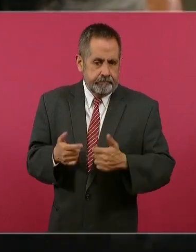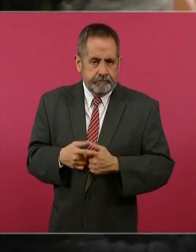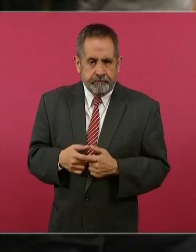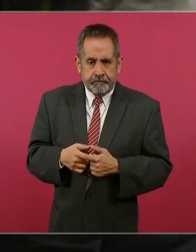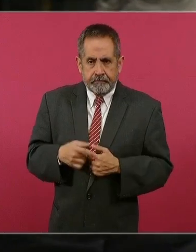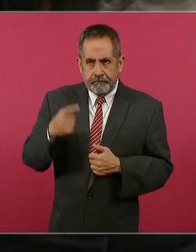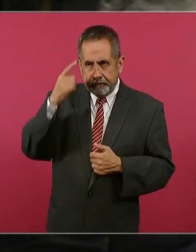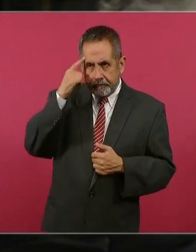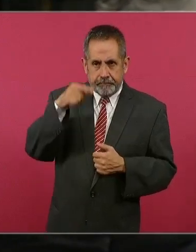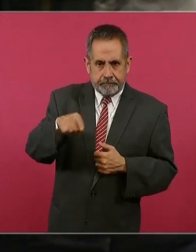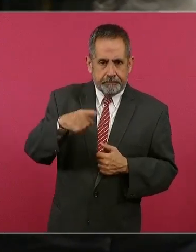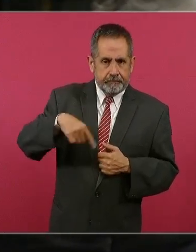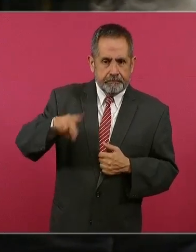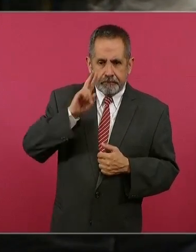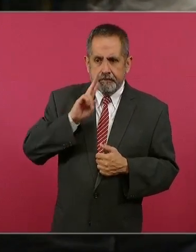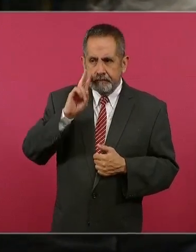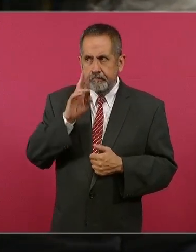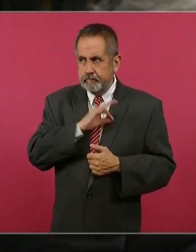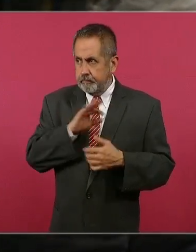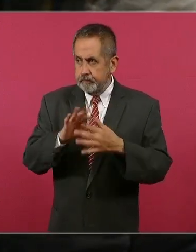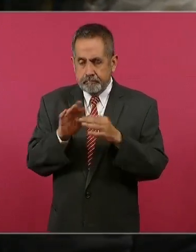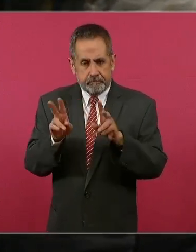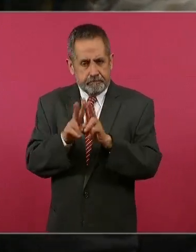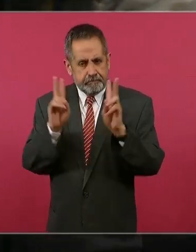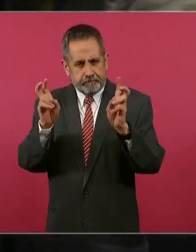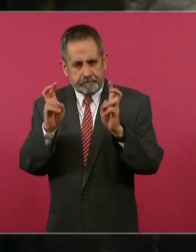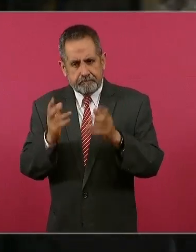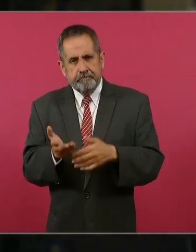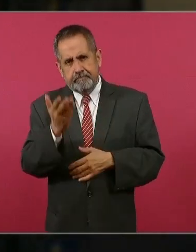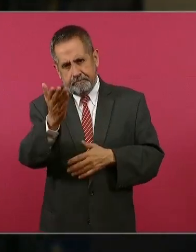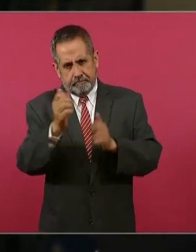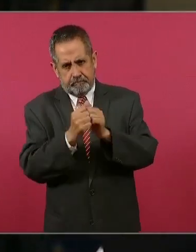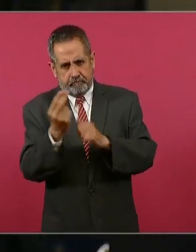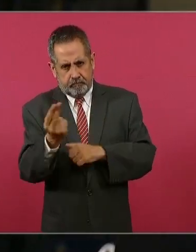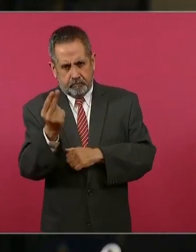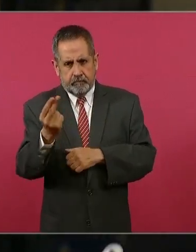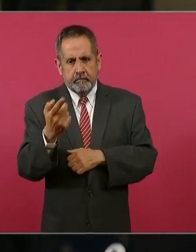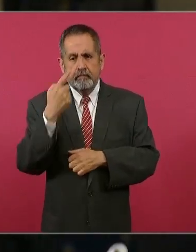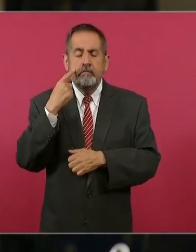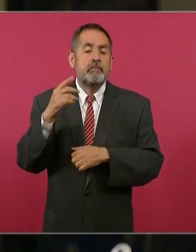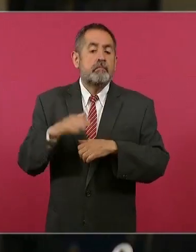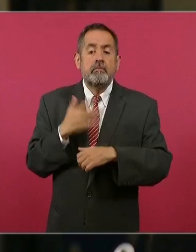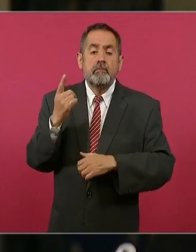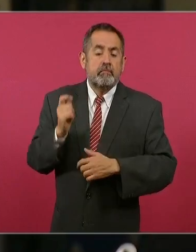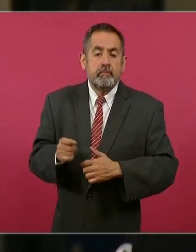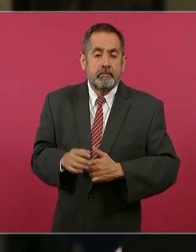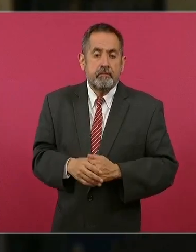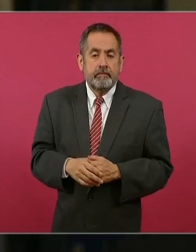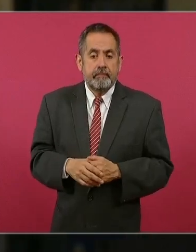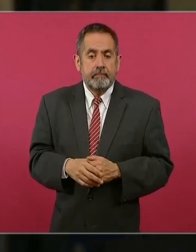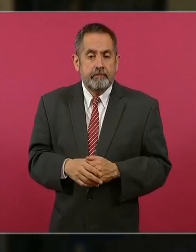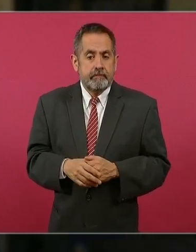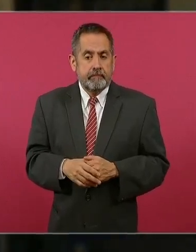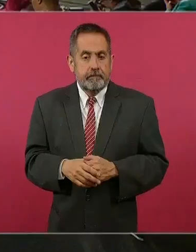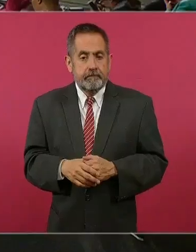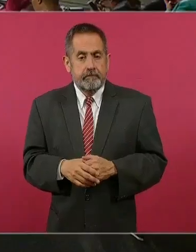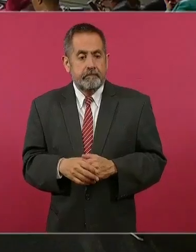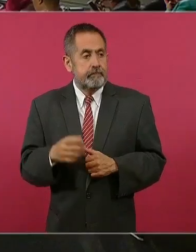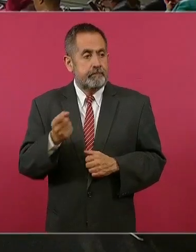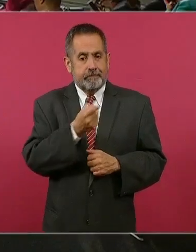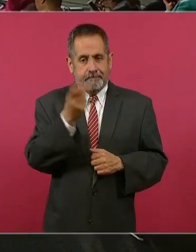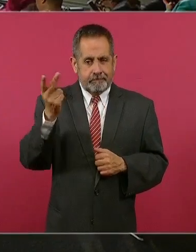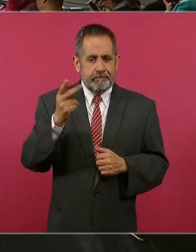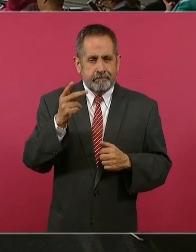estos para poder plantear este tema en particular, porque pues se han estado armonizando algunas